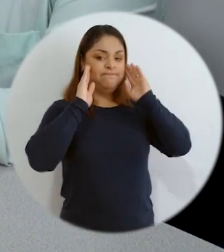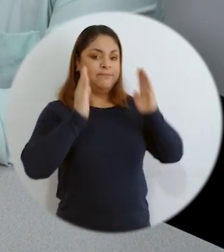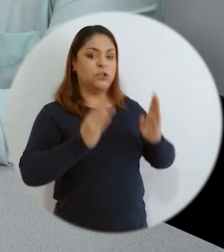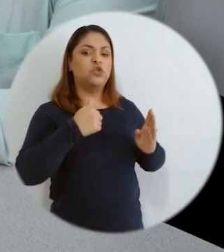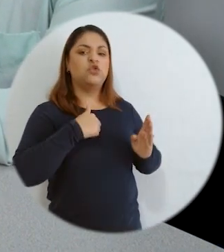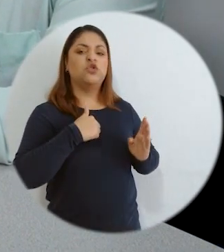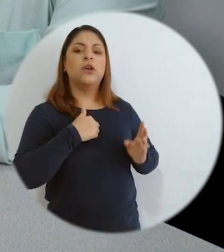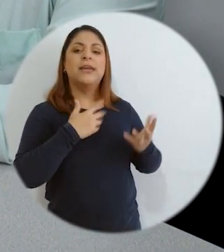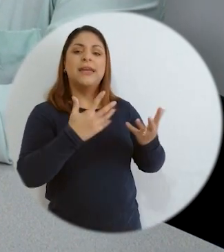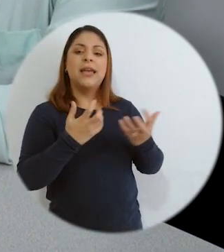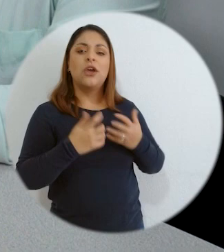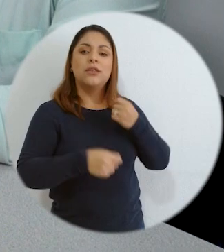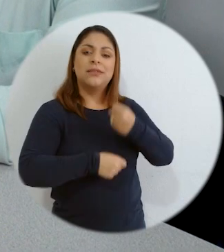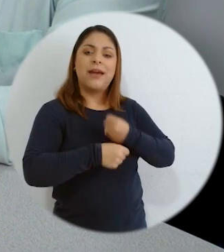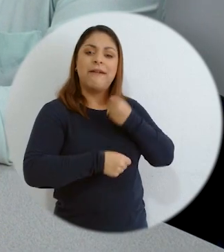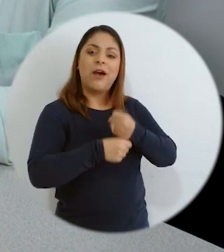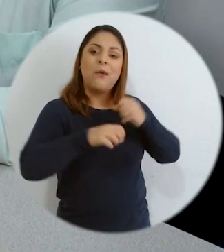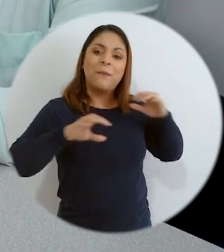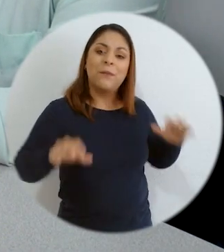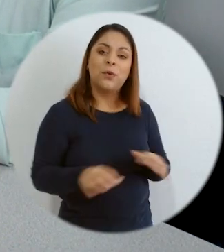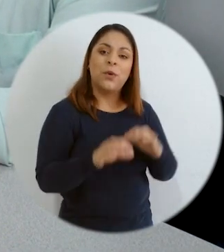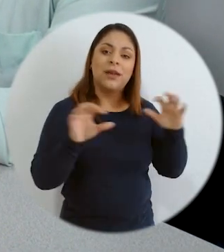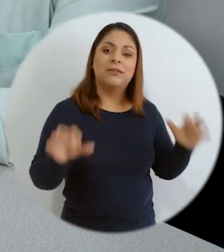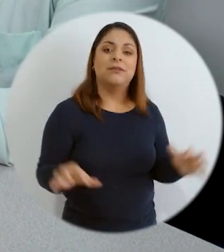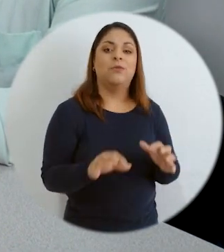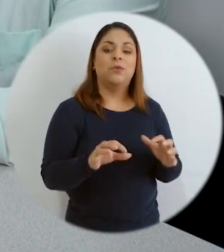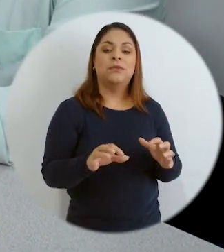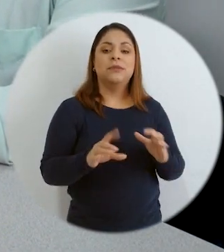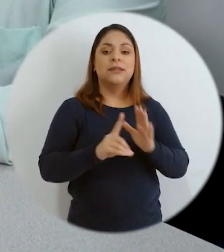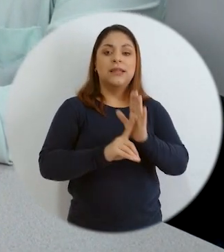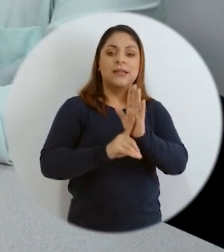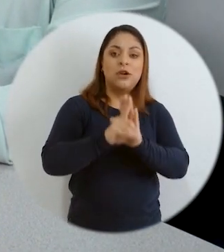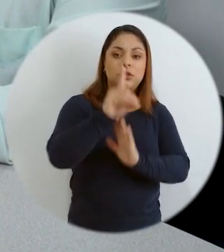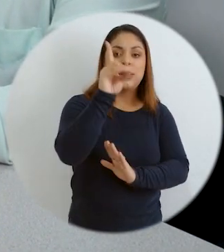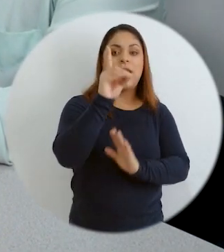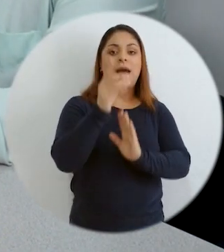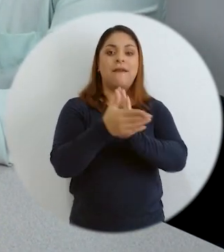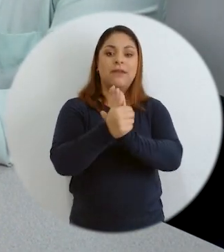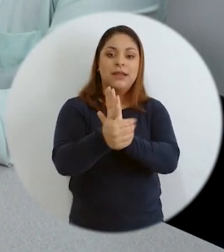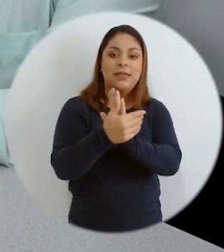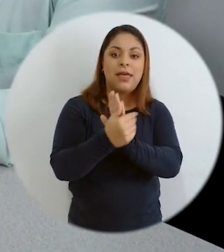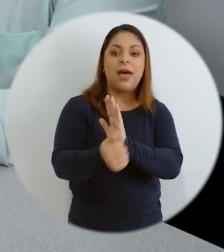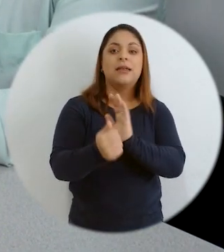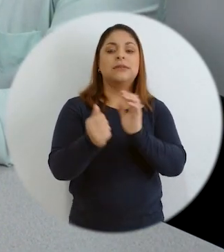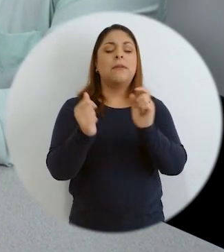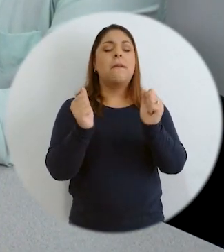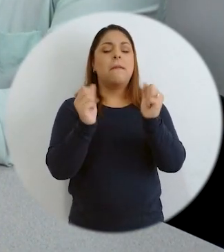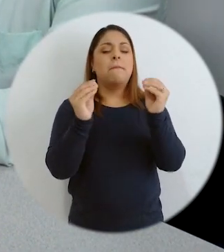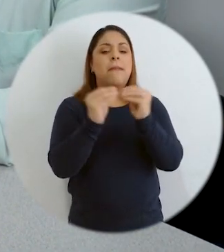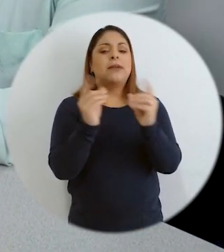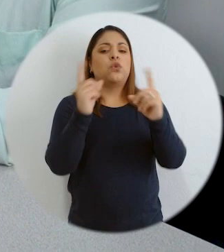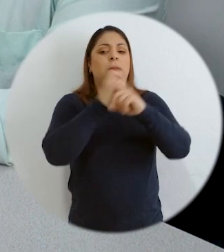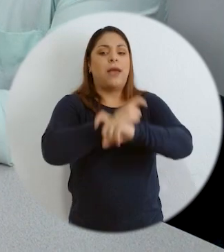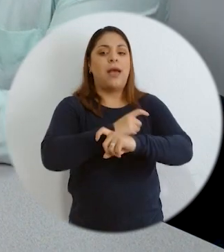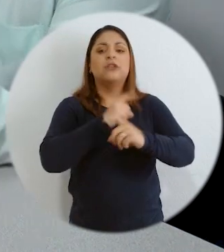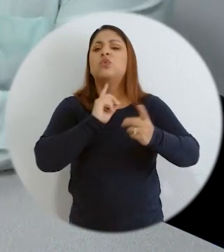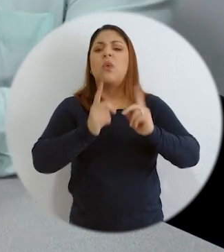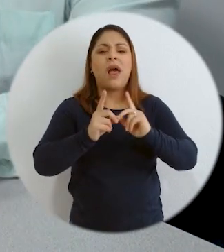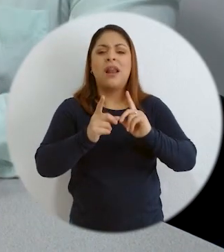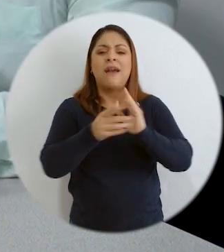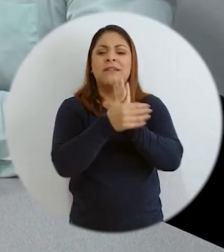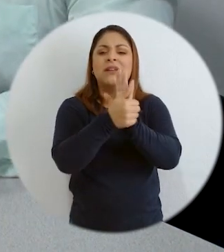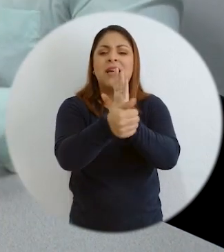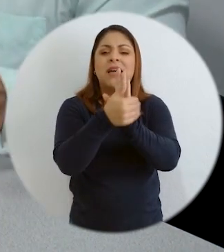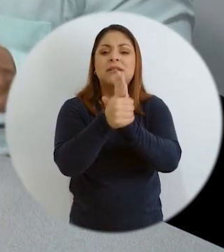el trabajo más proactivo del que estoy hablando, de trabajar y enseñarles a desarrollar habilidades que son complejas, ¿verdad? Habilidades de